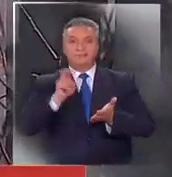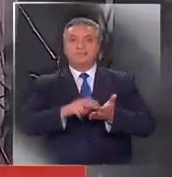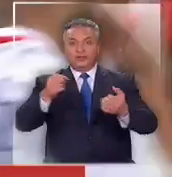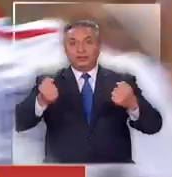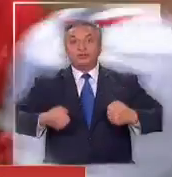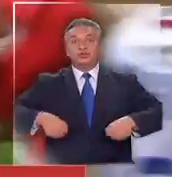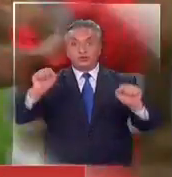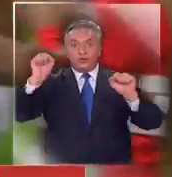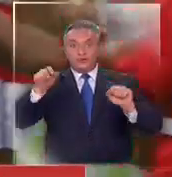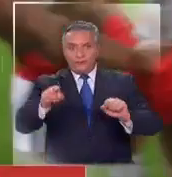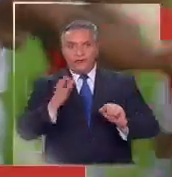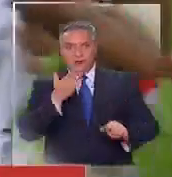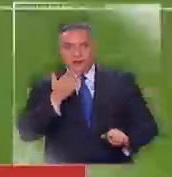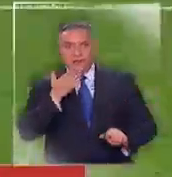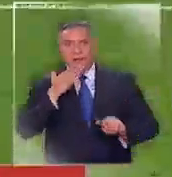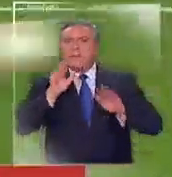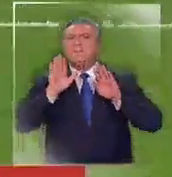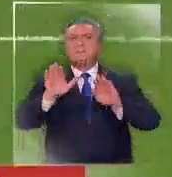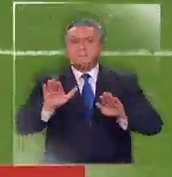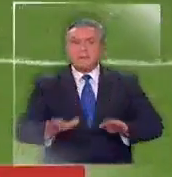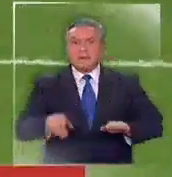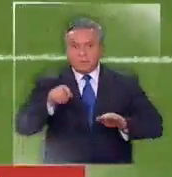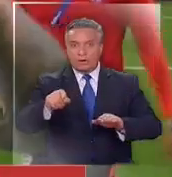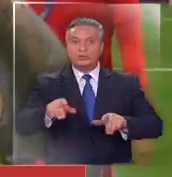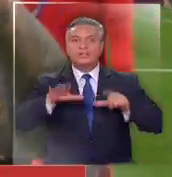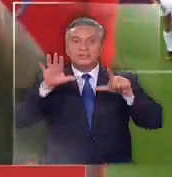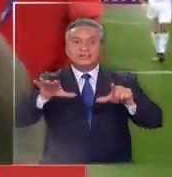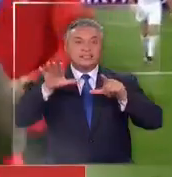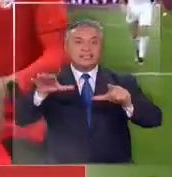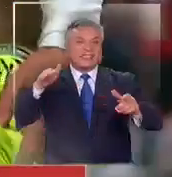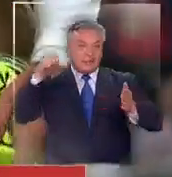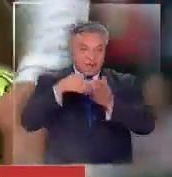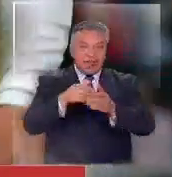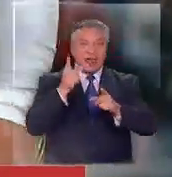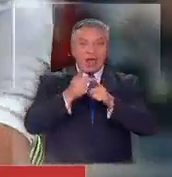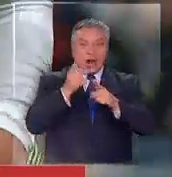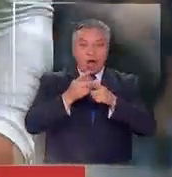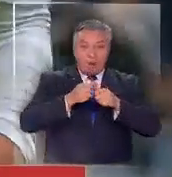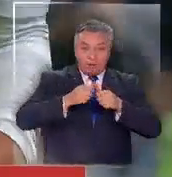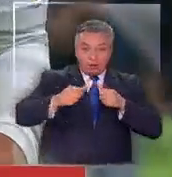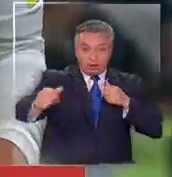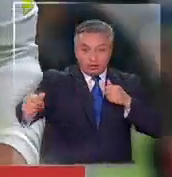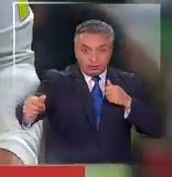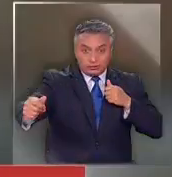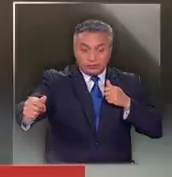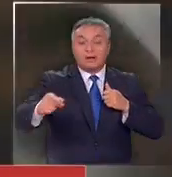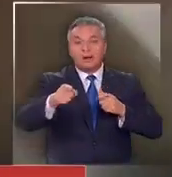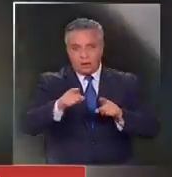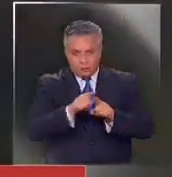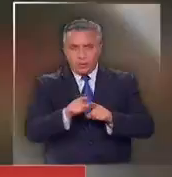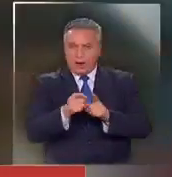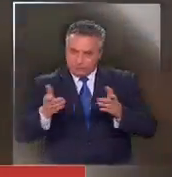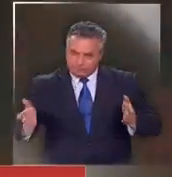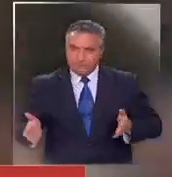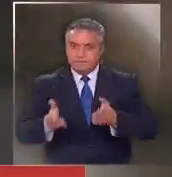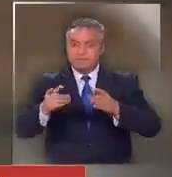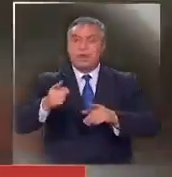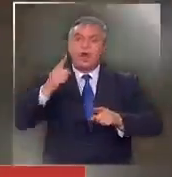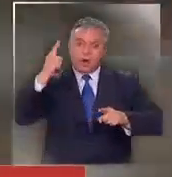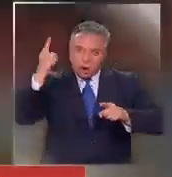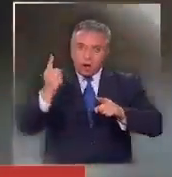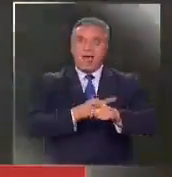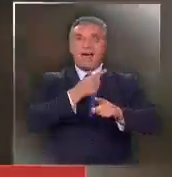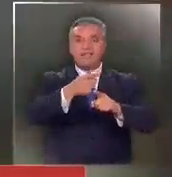de los suyos. Los mismos que a 17.000 kilómetros de distancia empujan porque ellos vuelvan a tocar